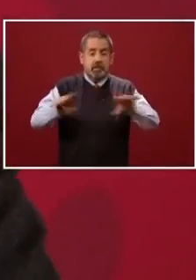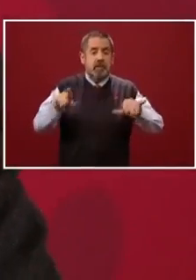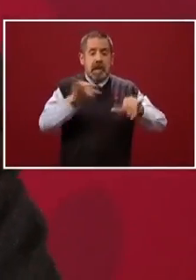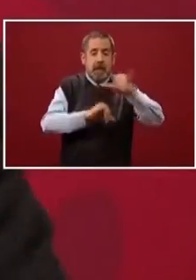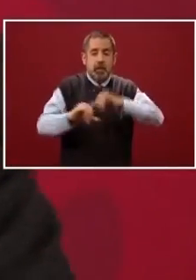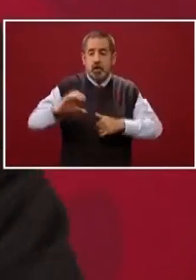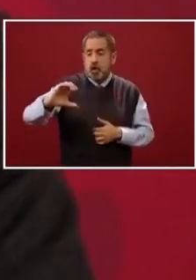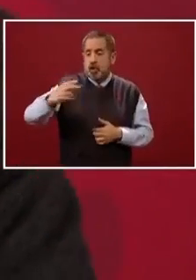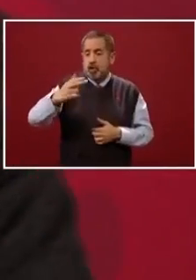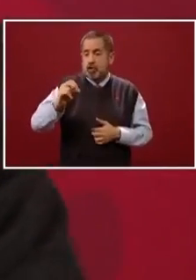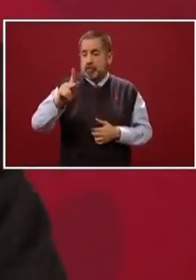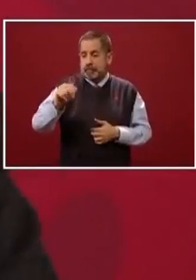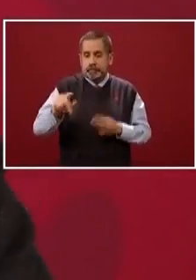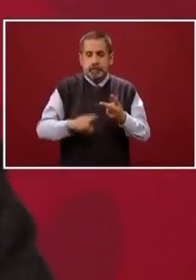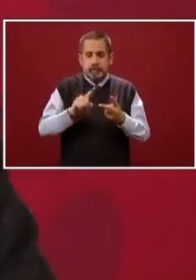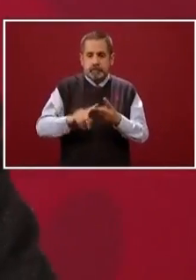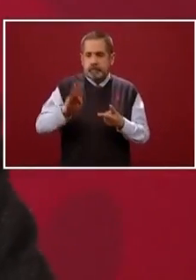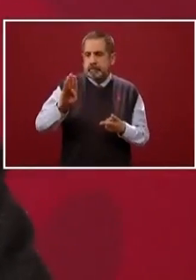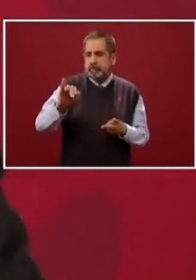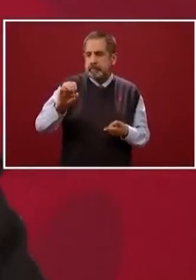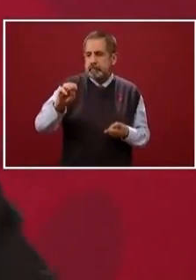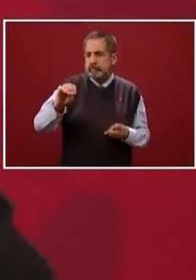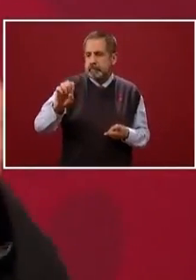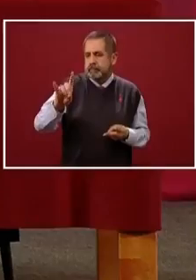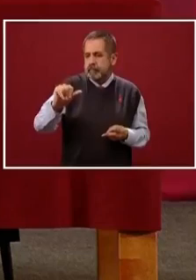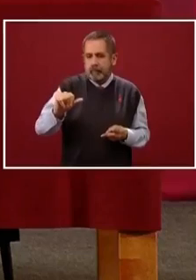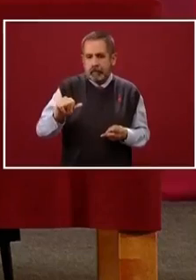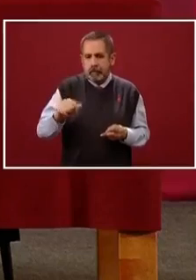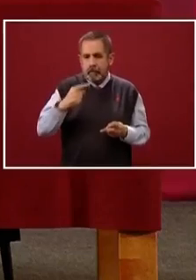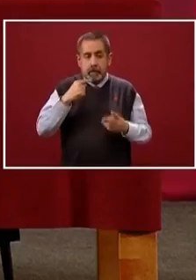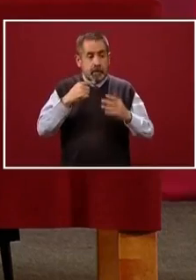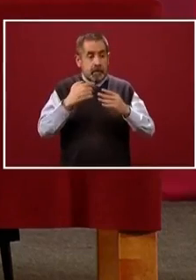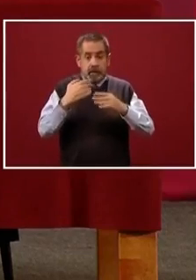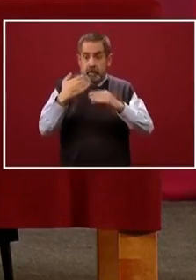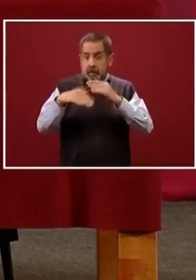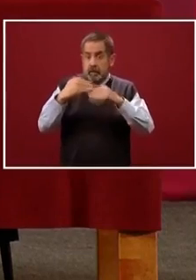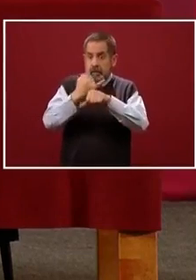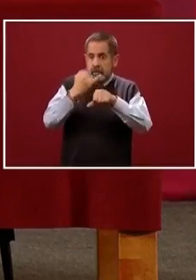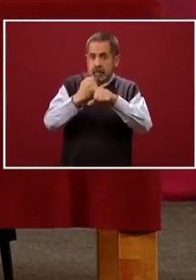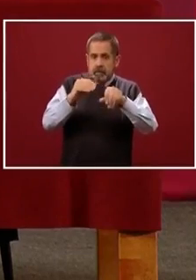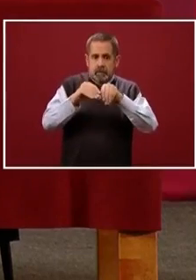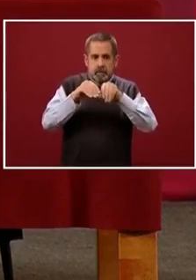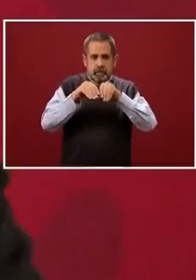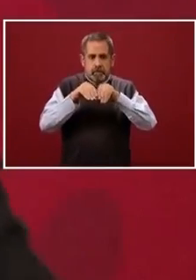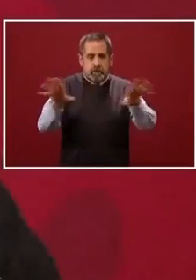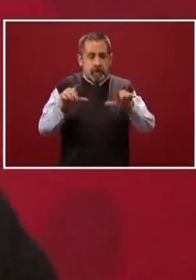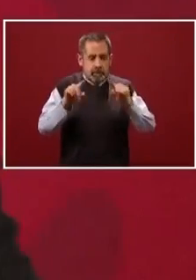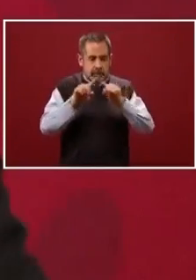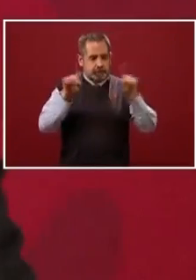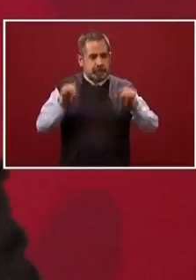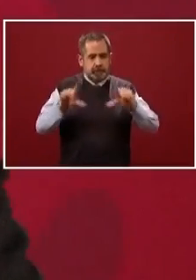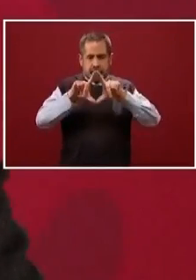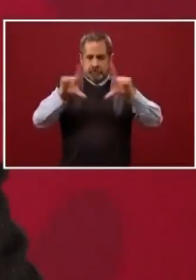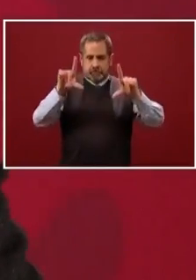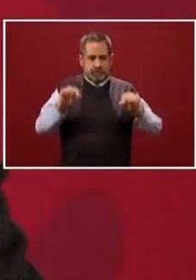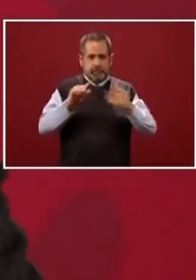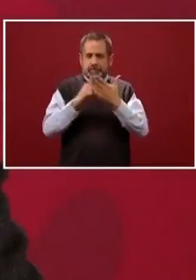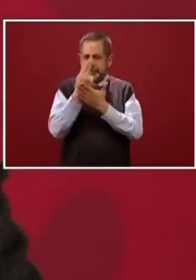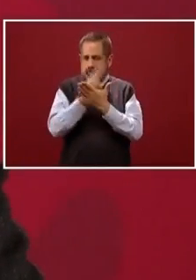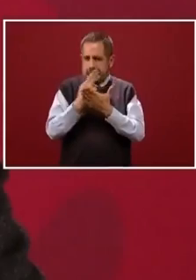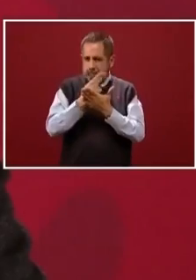laboratorios Chopo y los laboratorios Biomédica de Referencia, circularon en redes sociales una pequeña ficha informativa con los logotipos